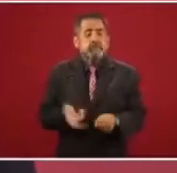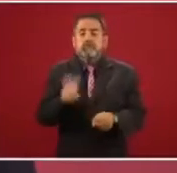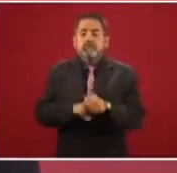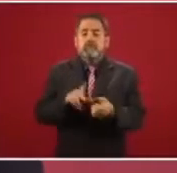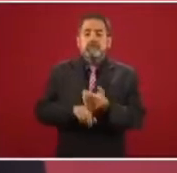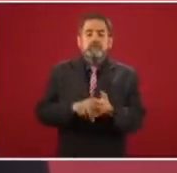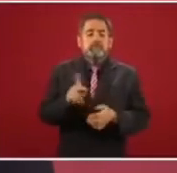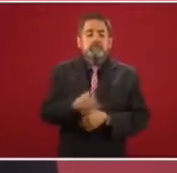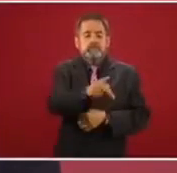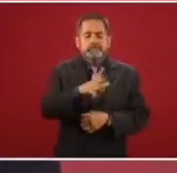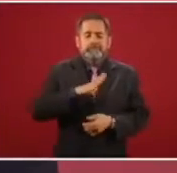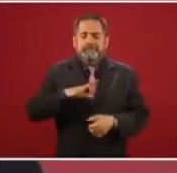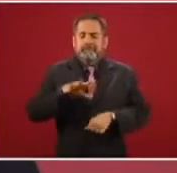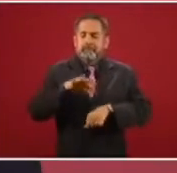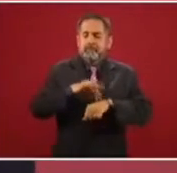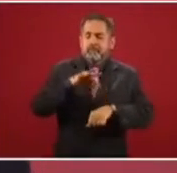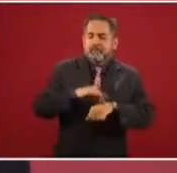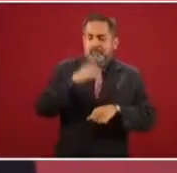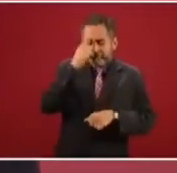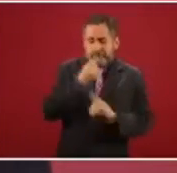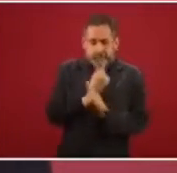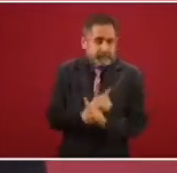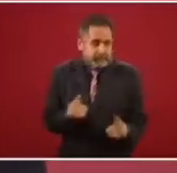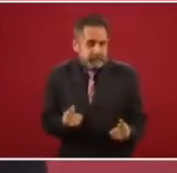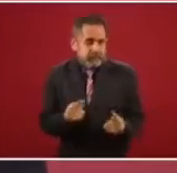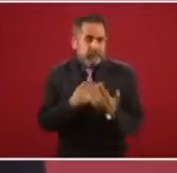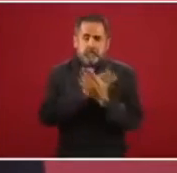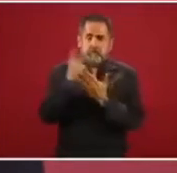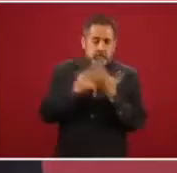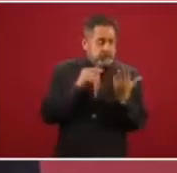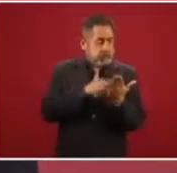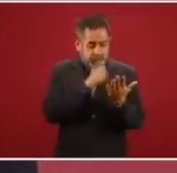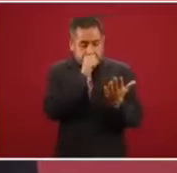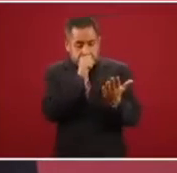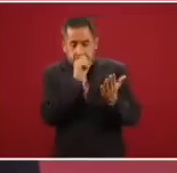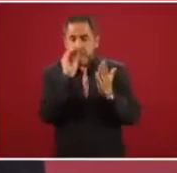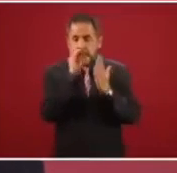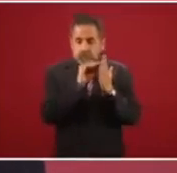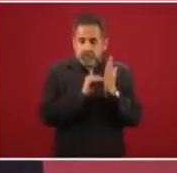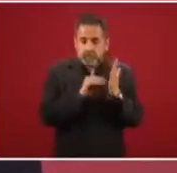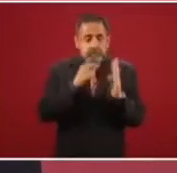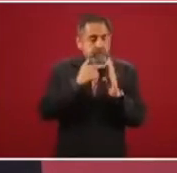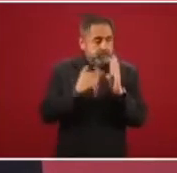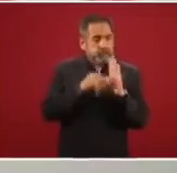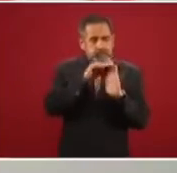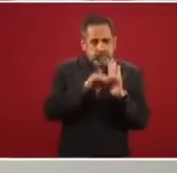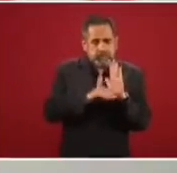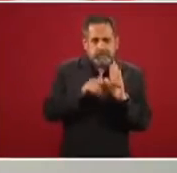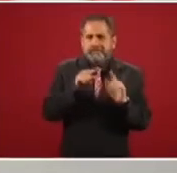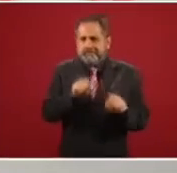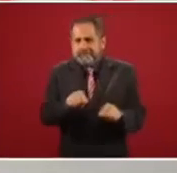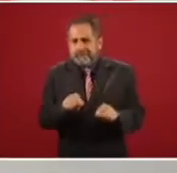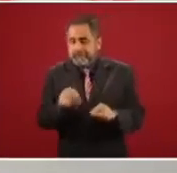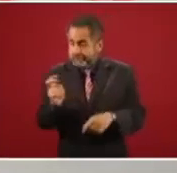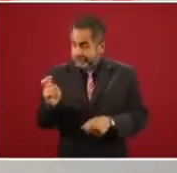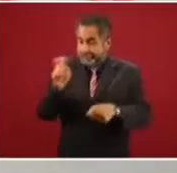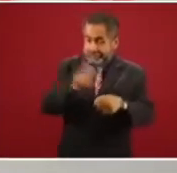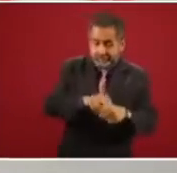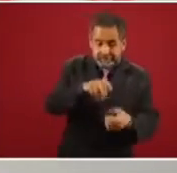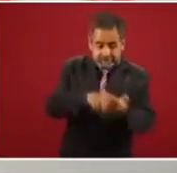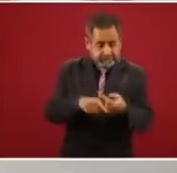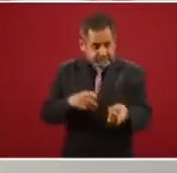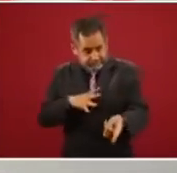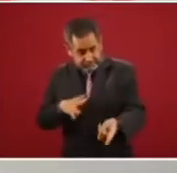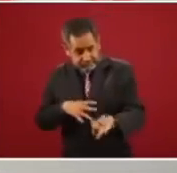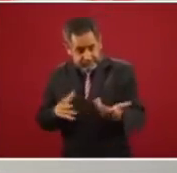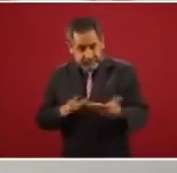bienestar tiene pediatra porque está en el programa porque está en la regla de operación siempre las otras que esté el pediatra y y que está